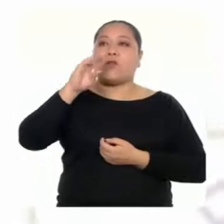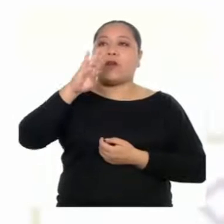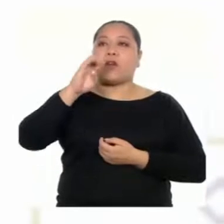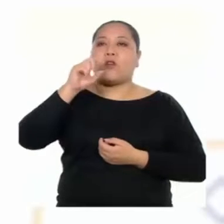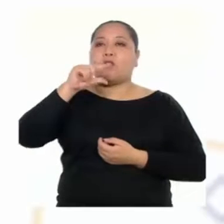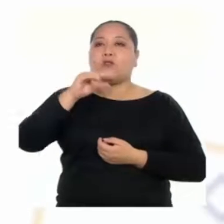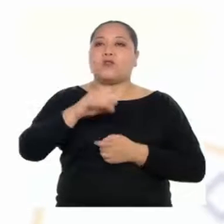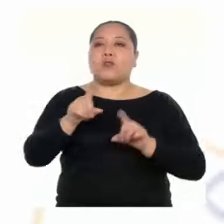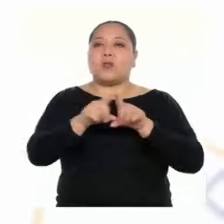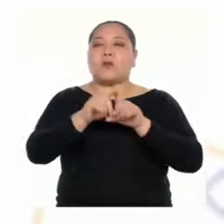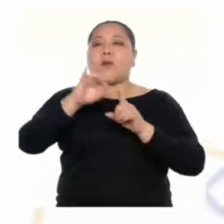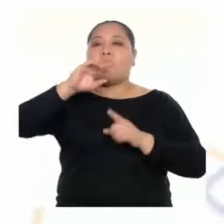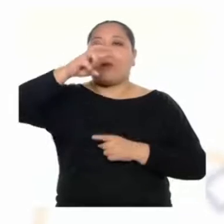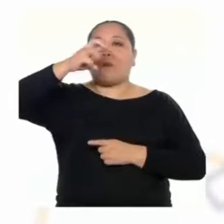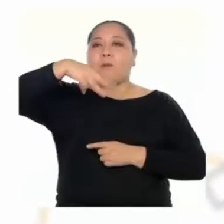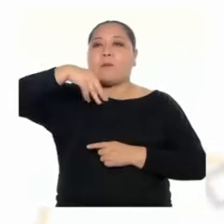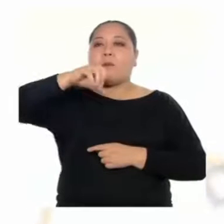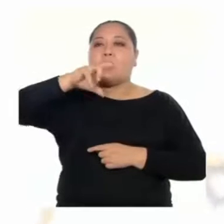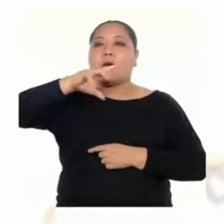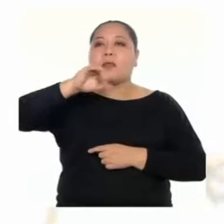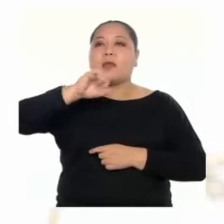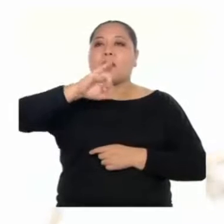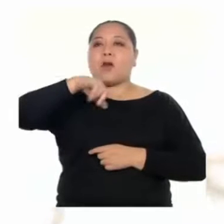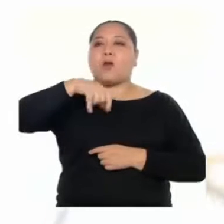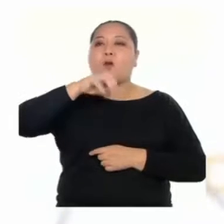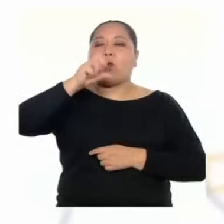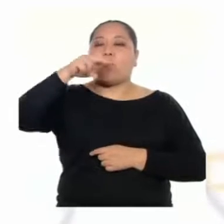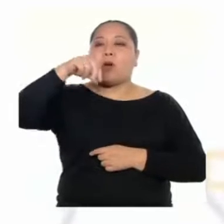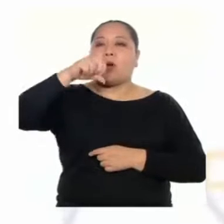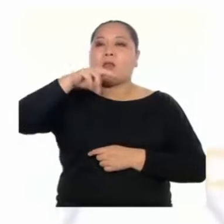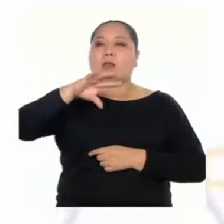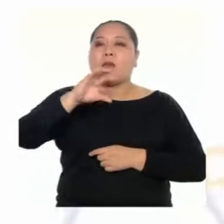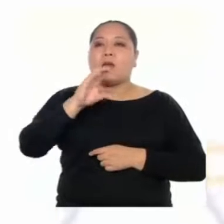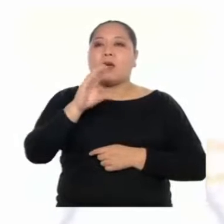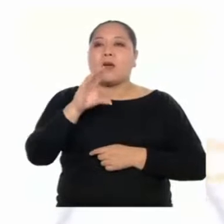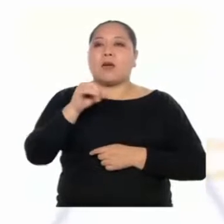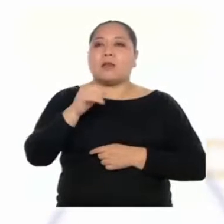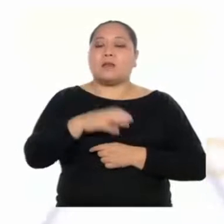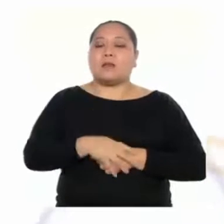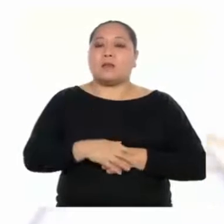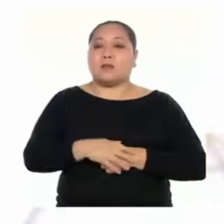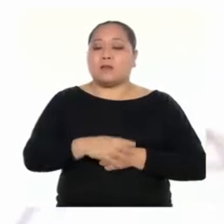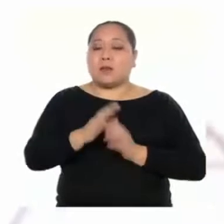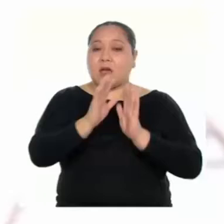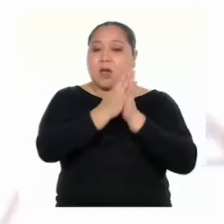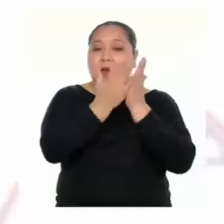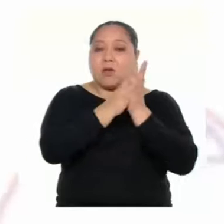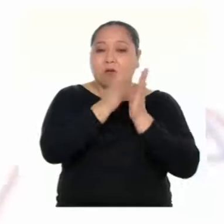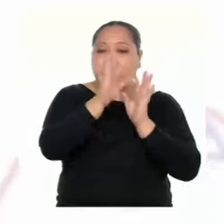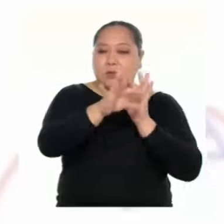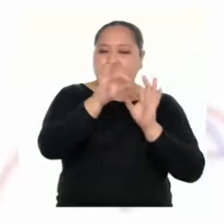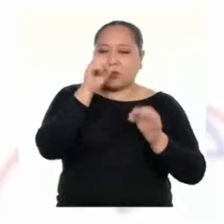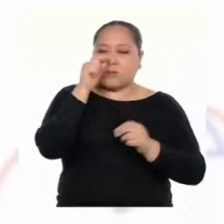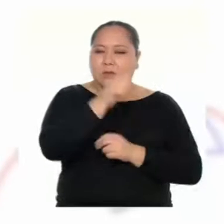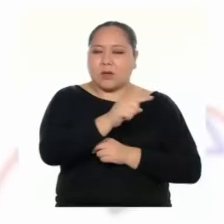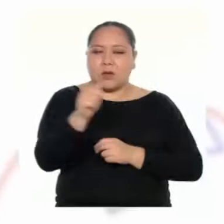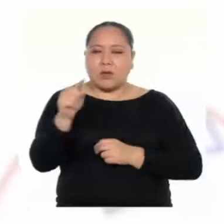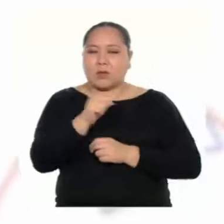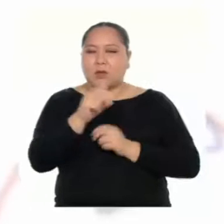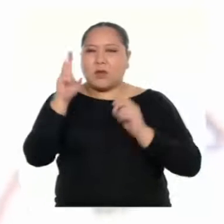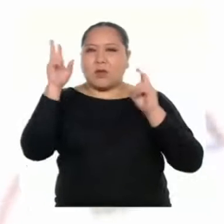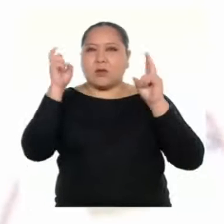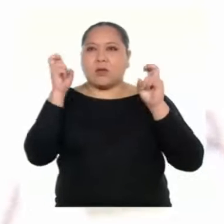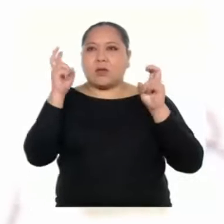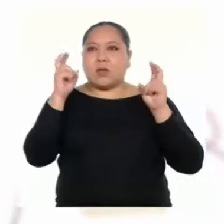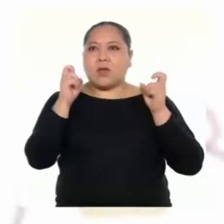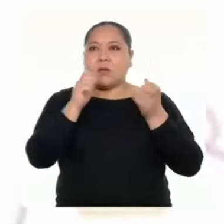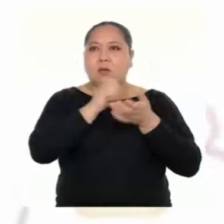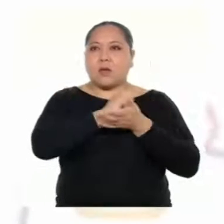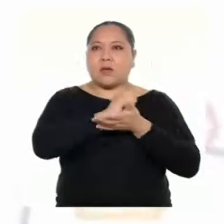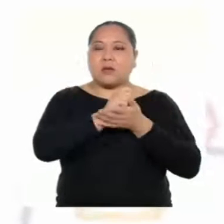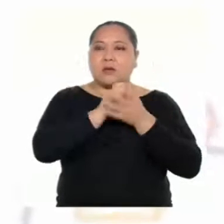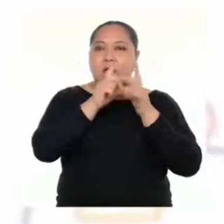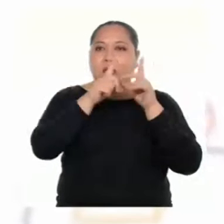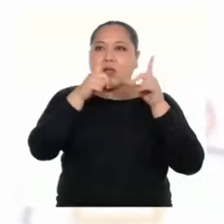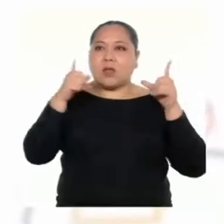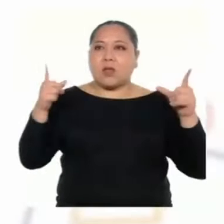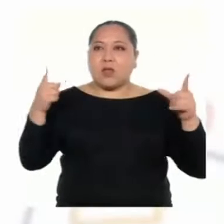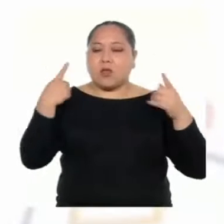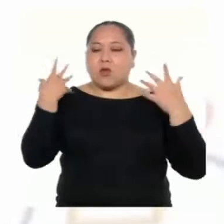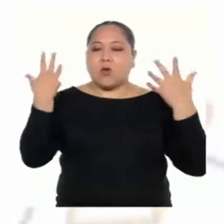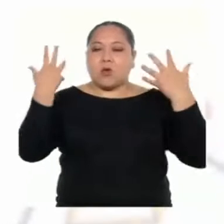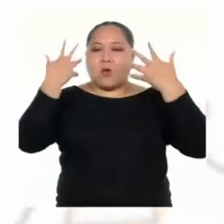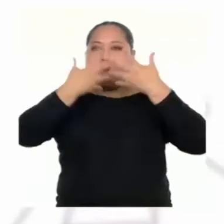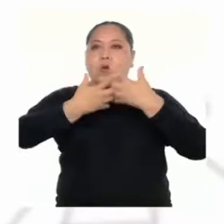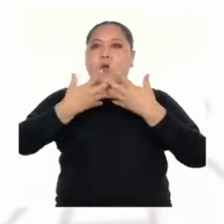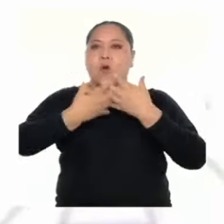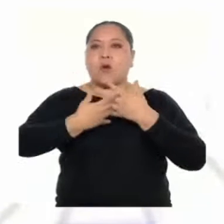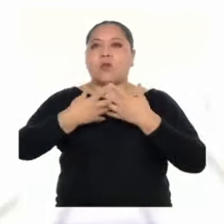a quienes se les encontró cuadernos cuyo contenido, a juicio de los inquisidores, comprendía temas literarios no acordes con